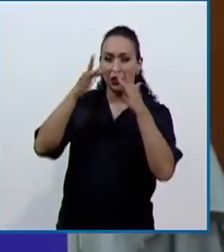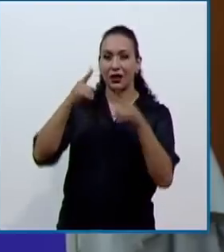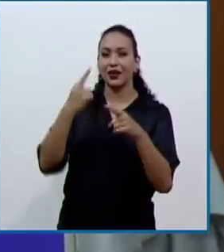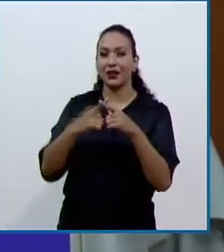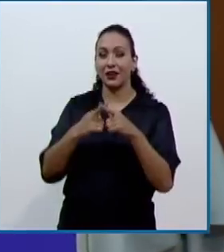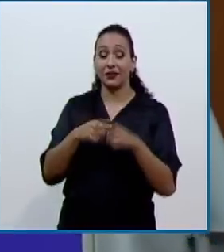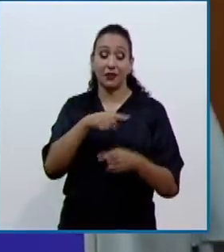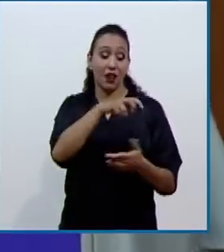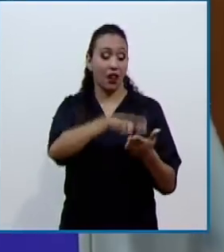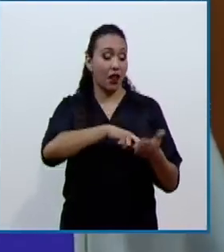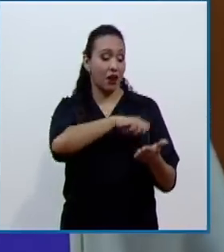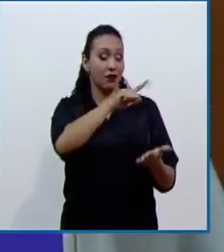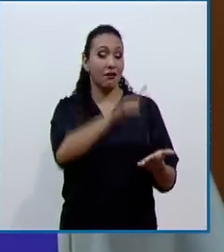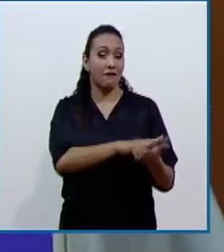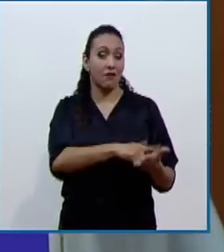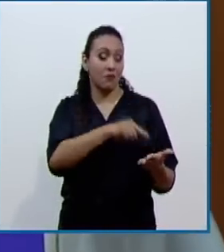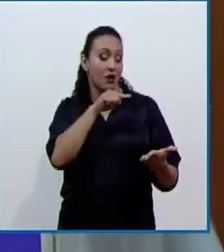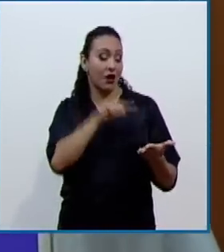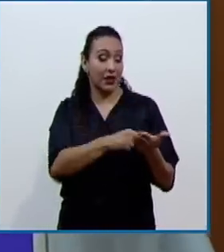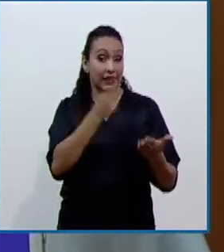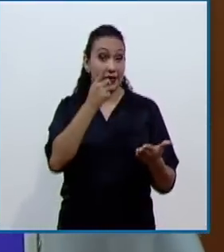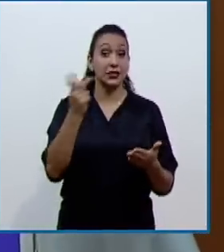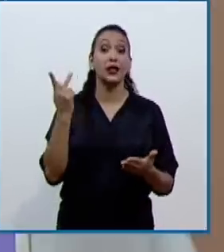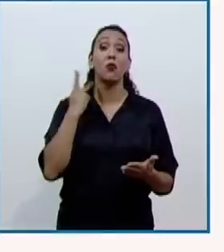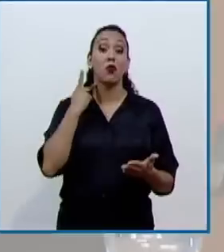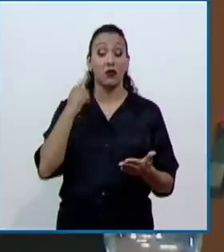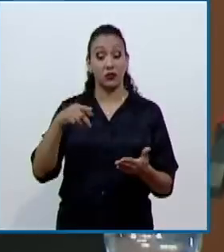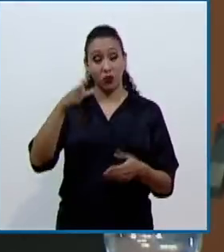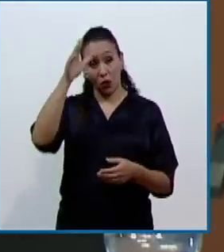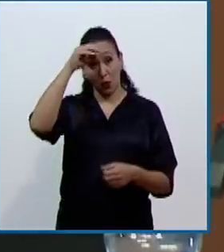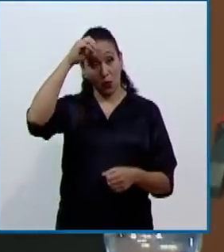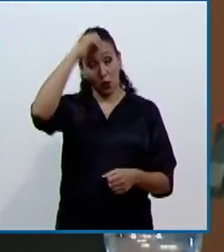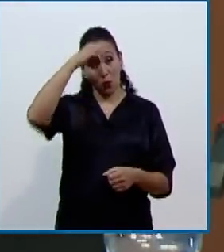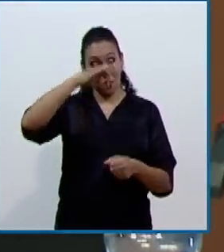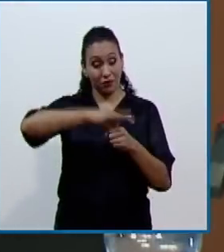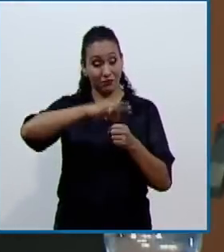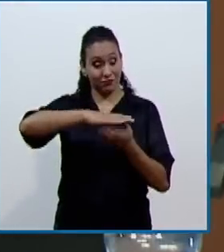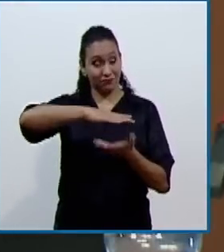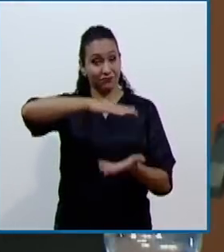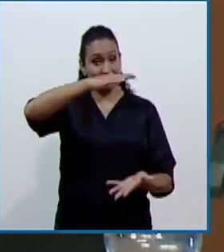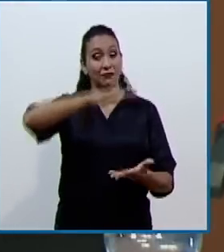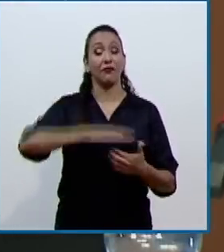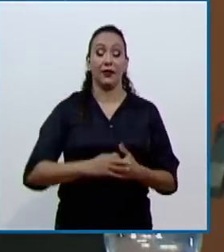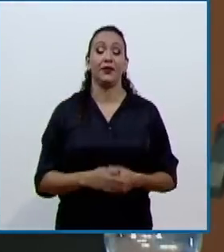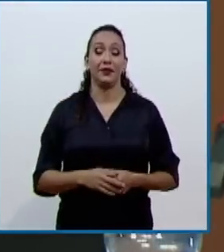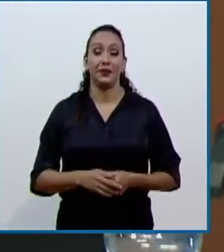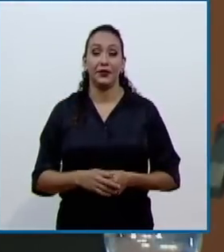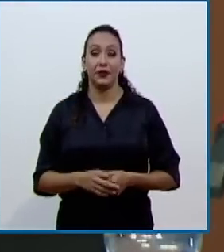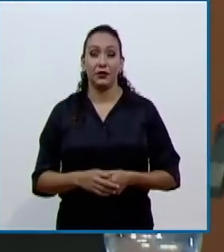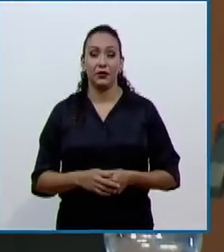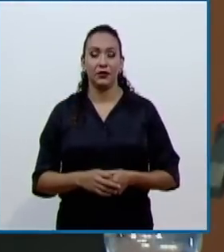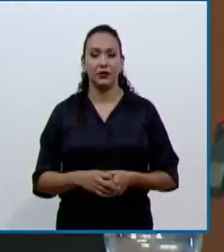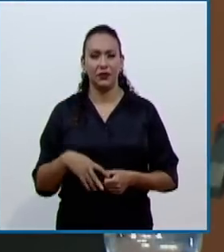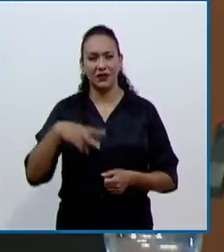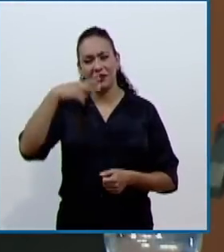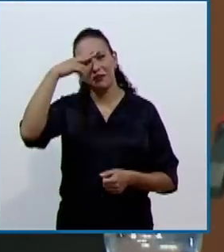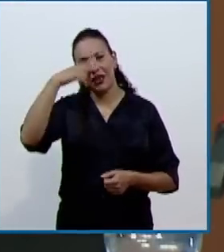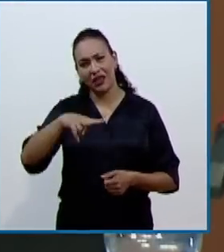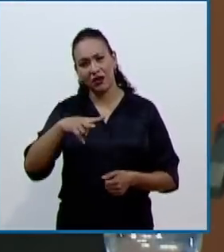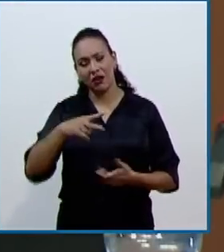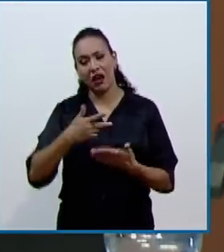propia reforma, fue la fuerza política mayoritaria. México ha perdido excelentes juzgadores